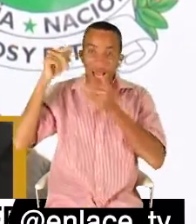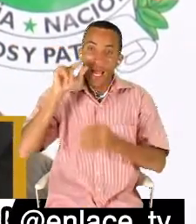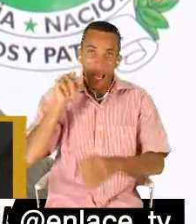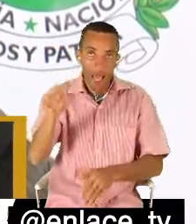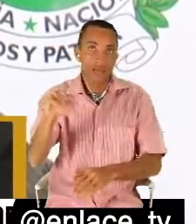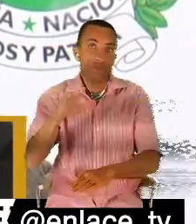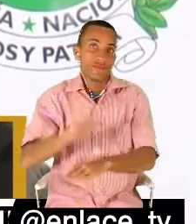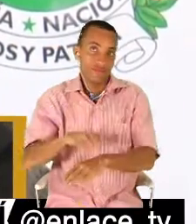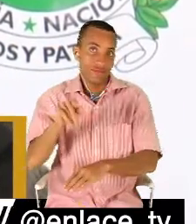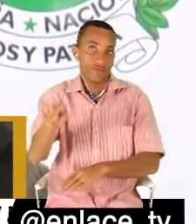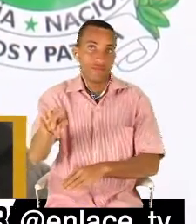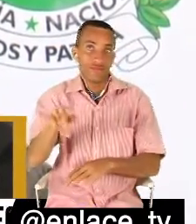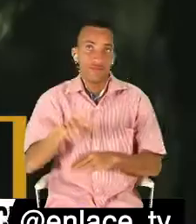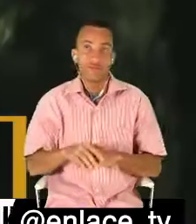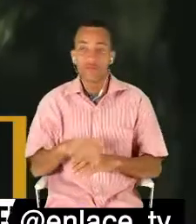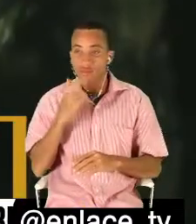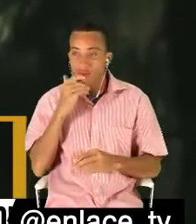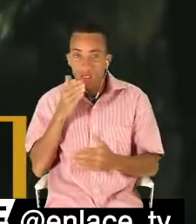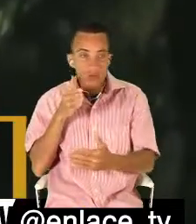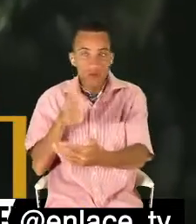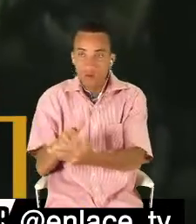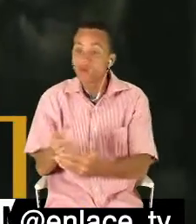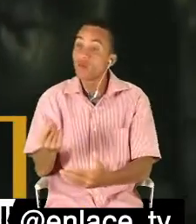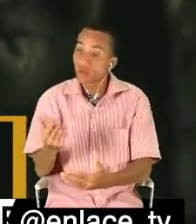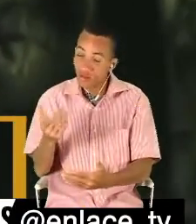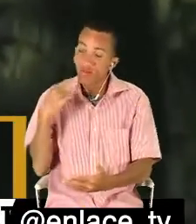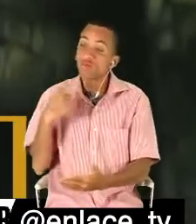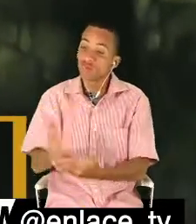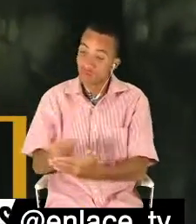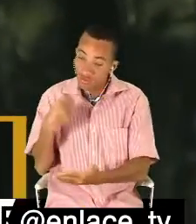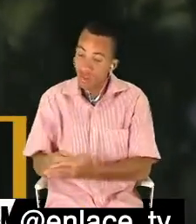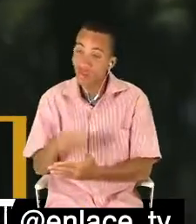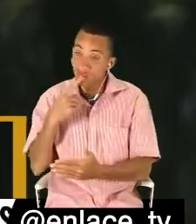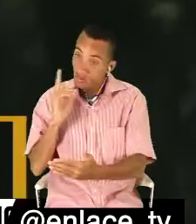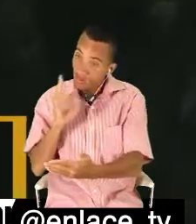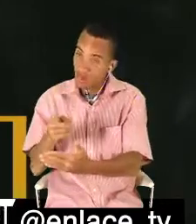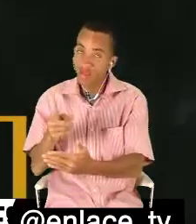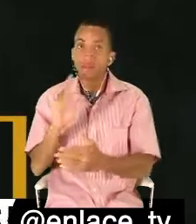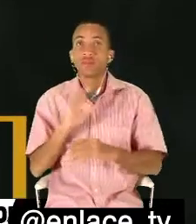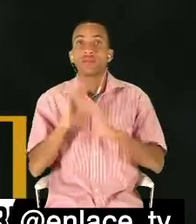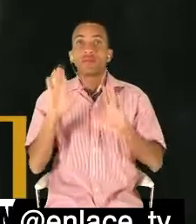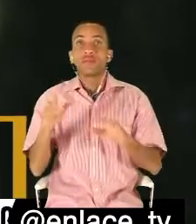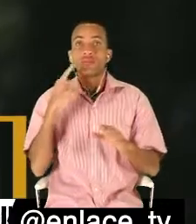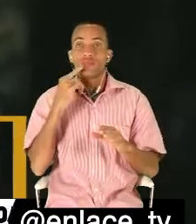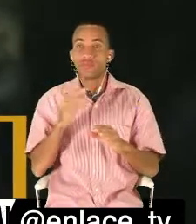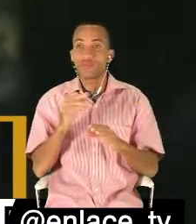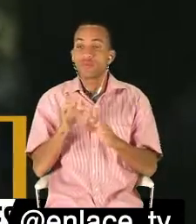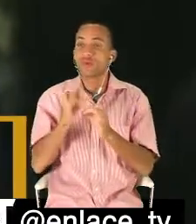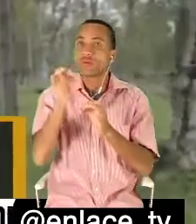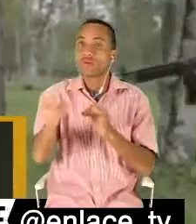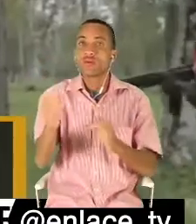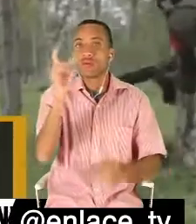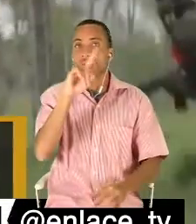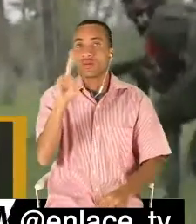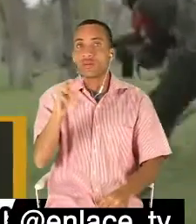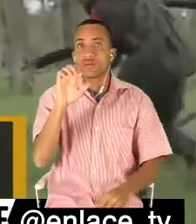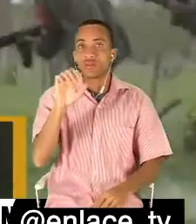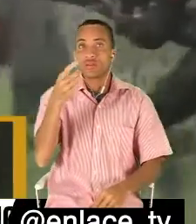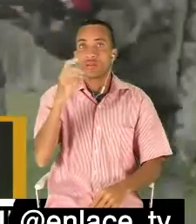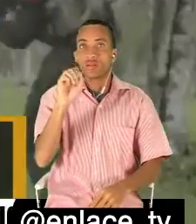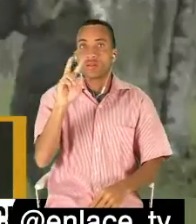de extorsiones en la jurisdicción. Diego Pitufo realizaba un desplazamiento por la vereda Carrizal de Segovia, Antioquia, cuando fue interceptado